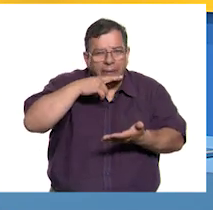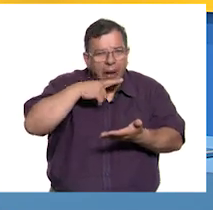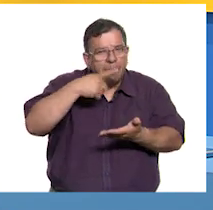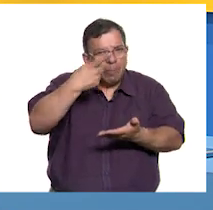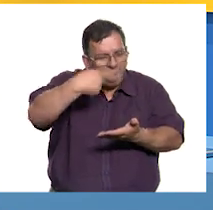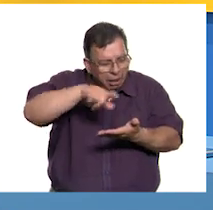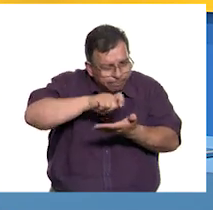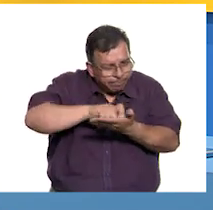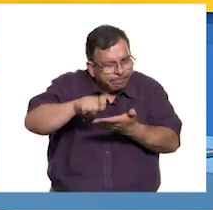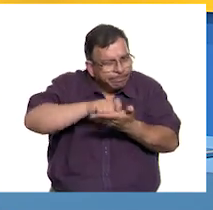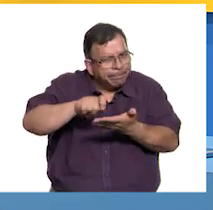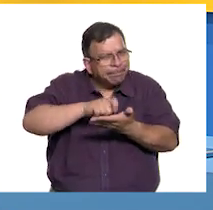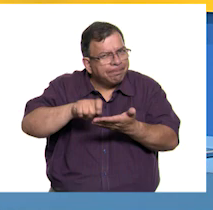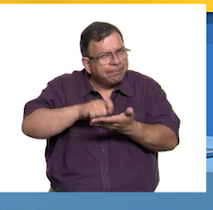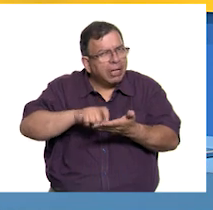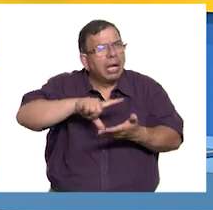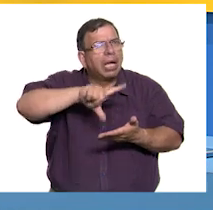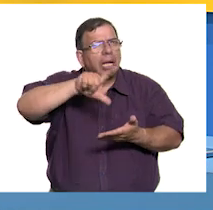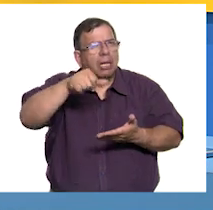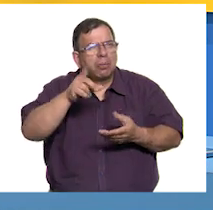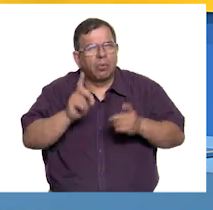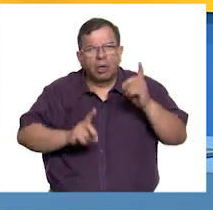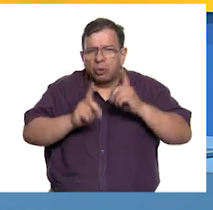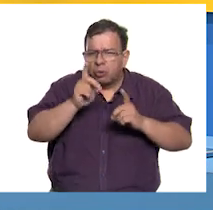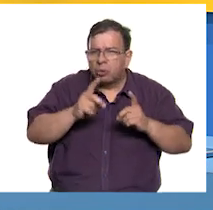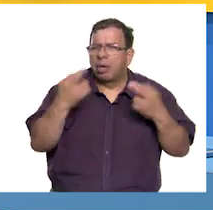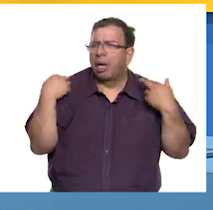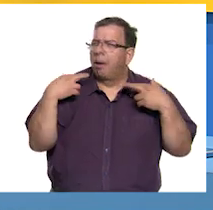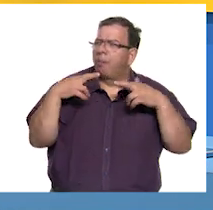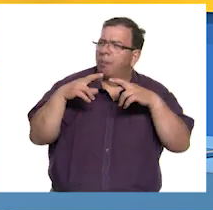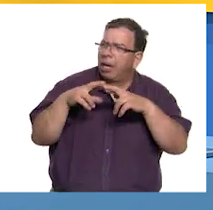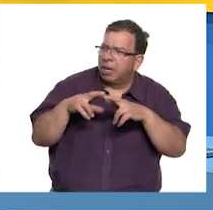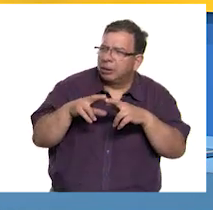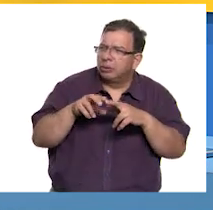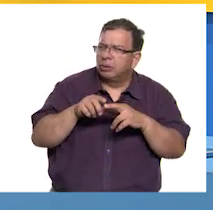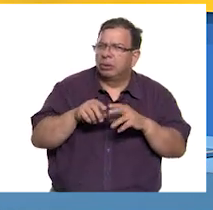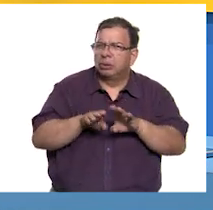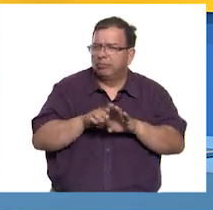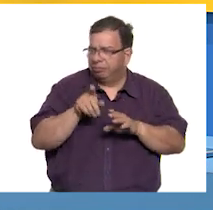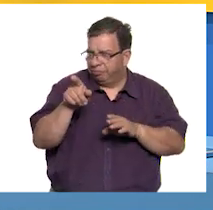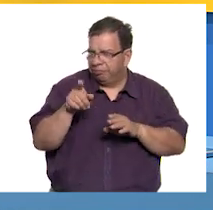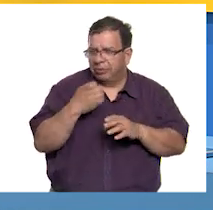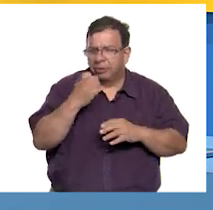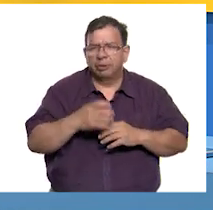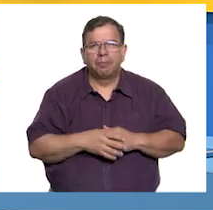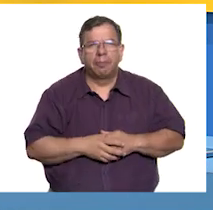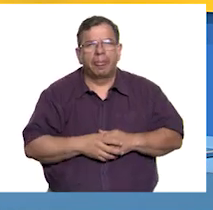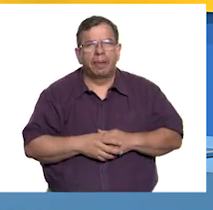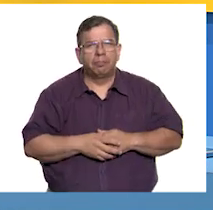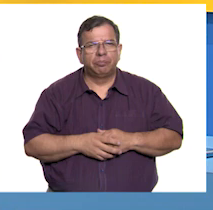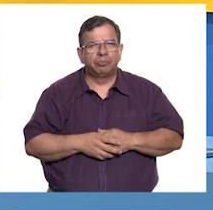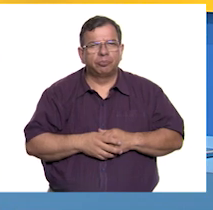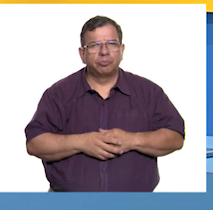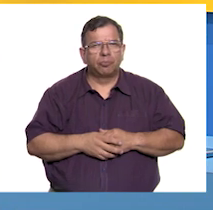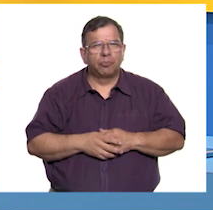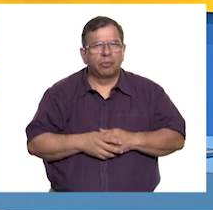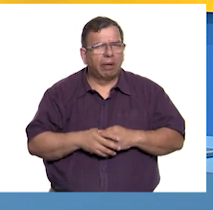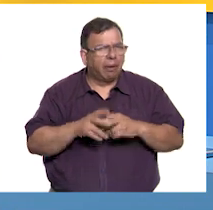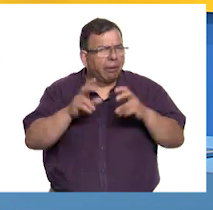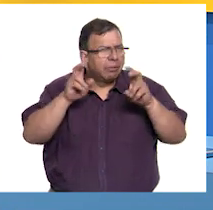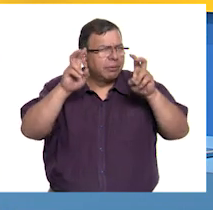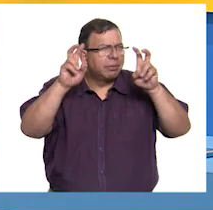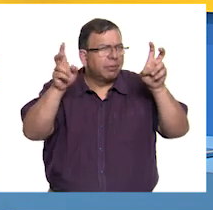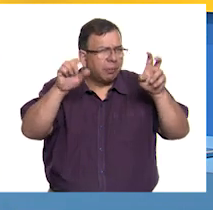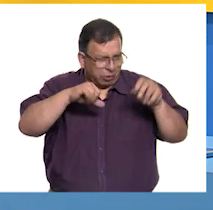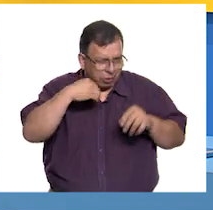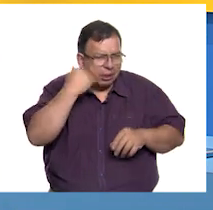nota y después comentar sus dudas con su profesor o con su profesora de grado. ¿Quieren saber cuál es el tema que